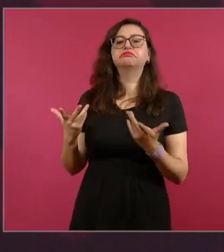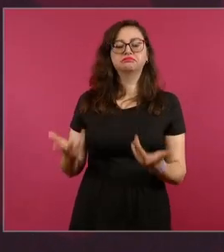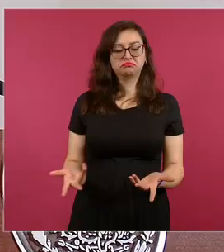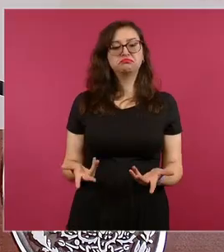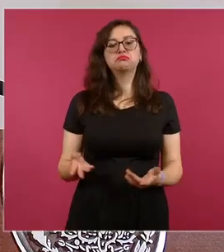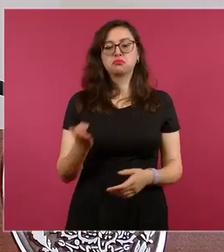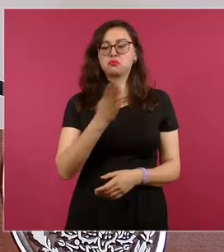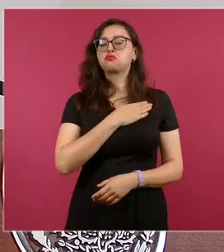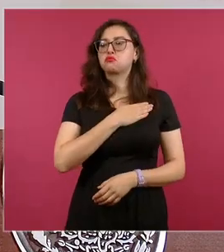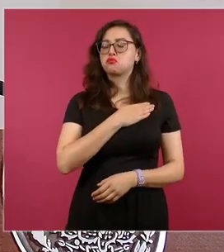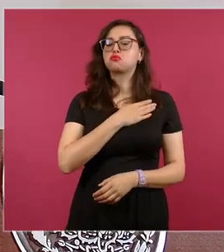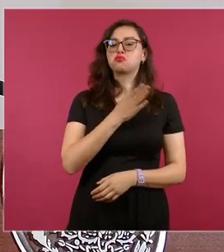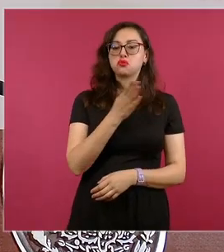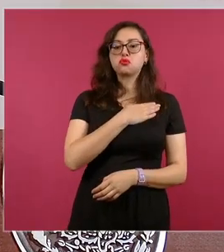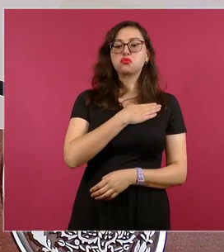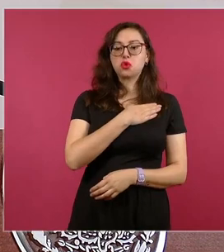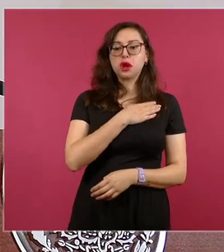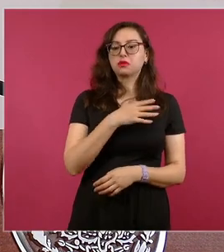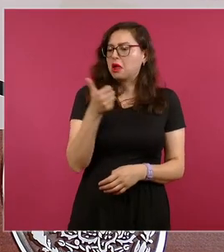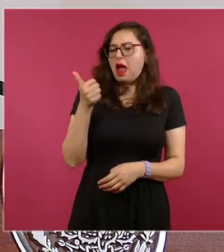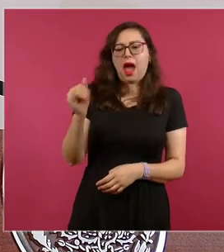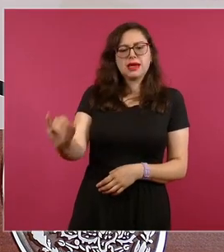buenas y buenos ciudadanos.